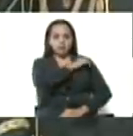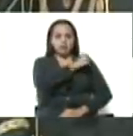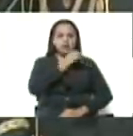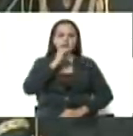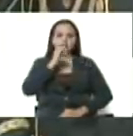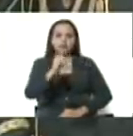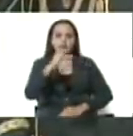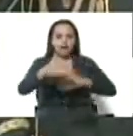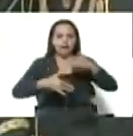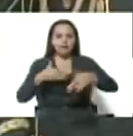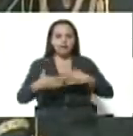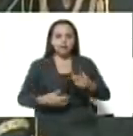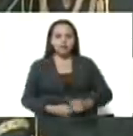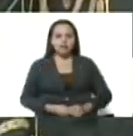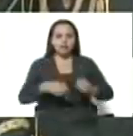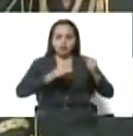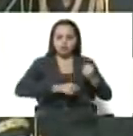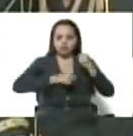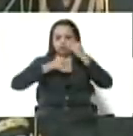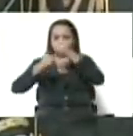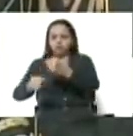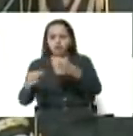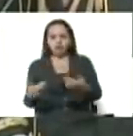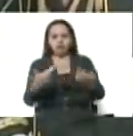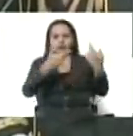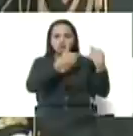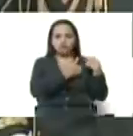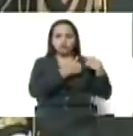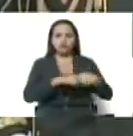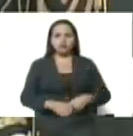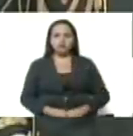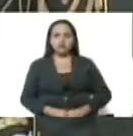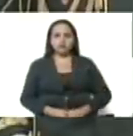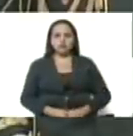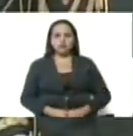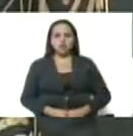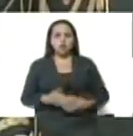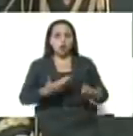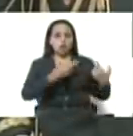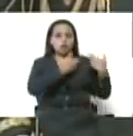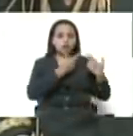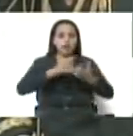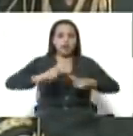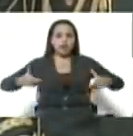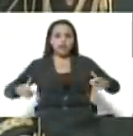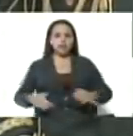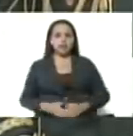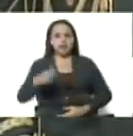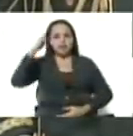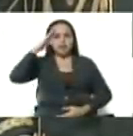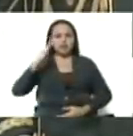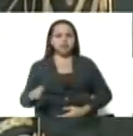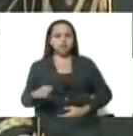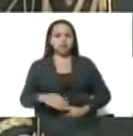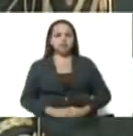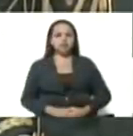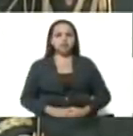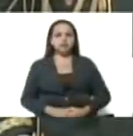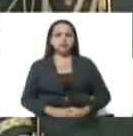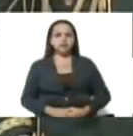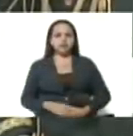que el acto con motivo de la transmisión de mando de las comandancias generales del ejército bolivariano